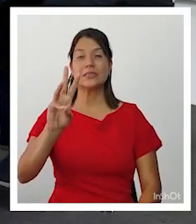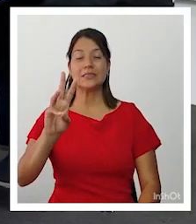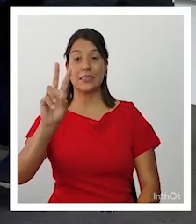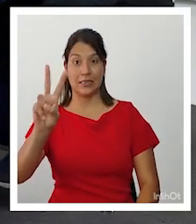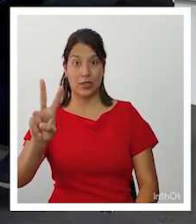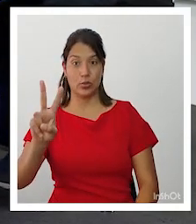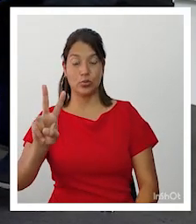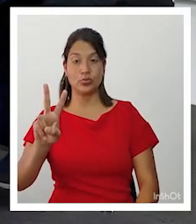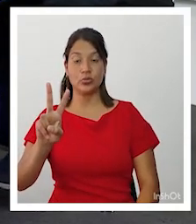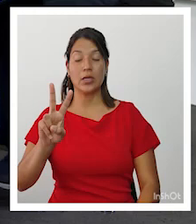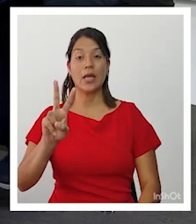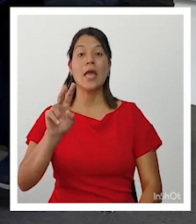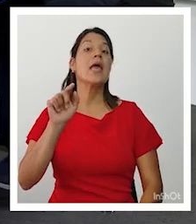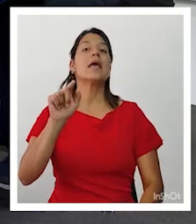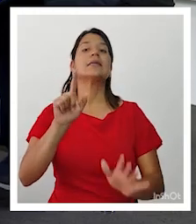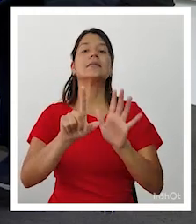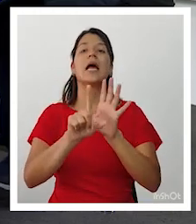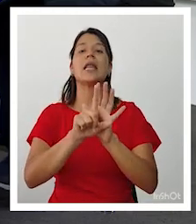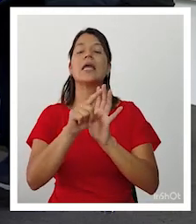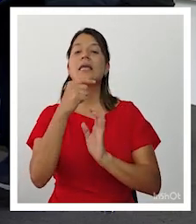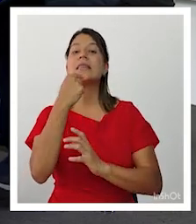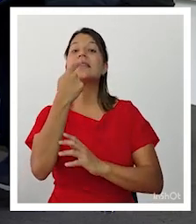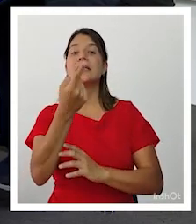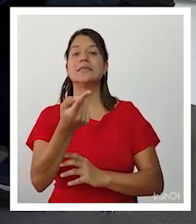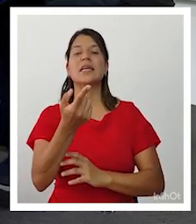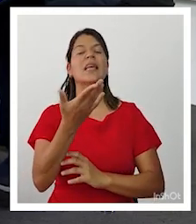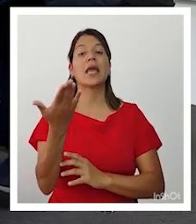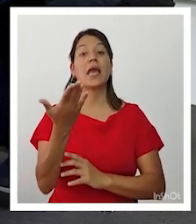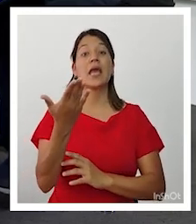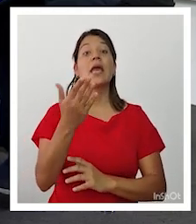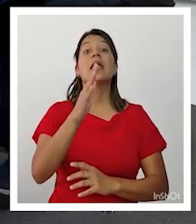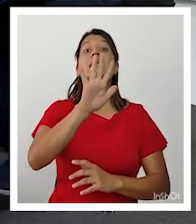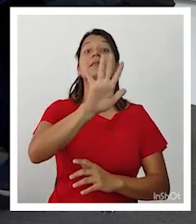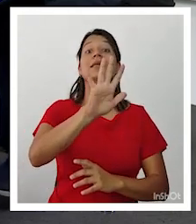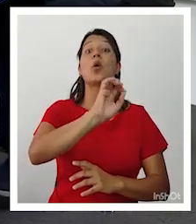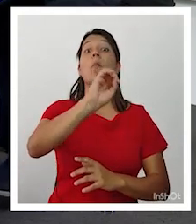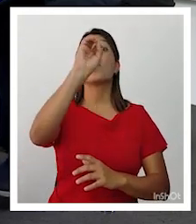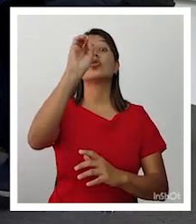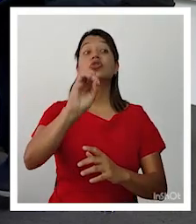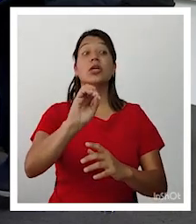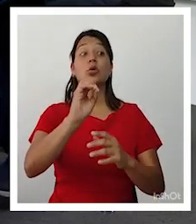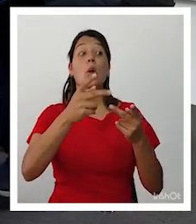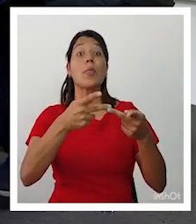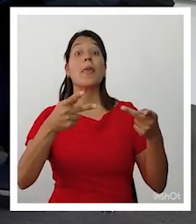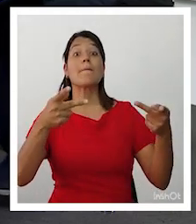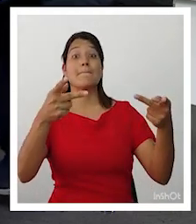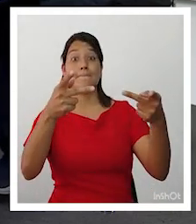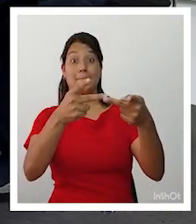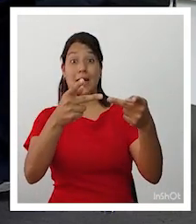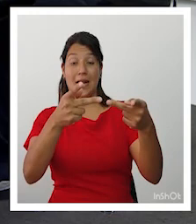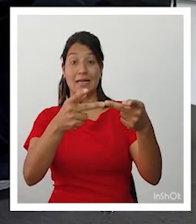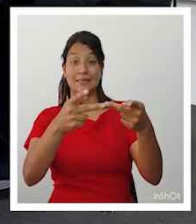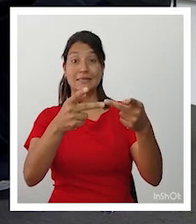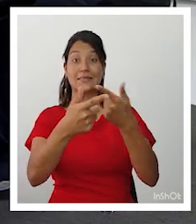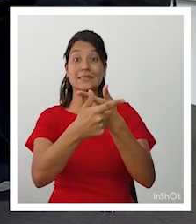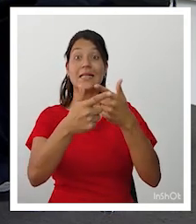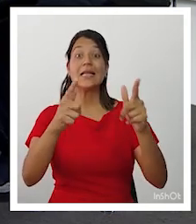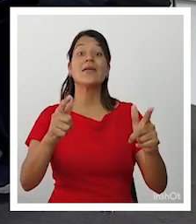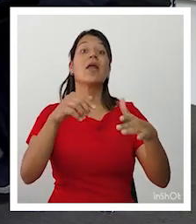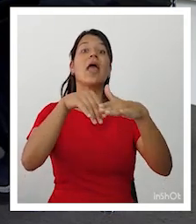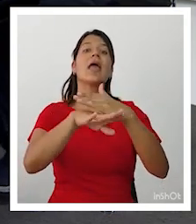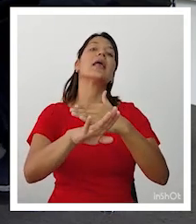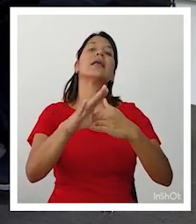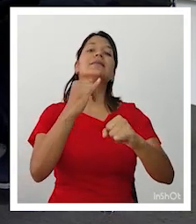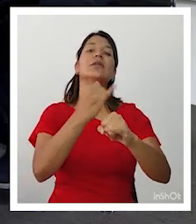8262, ¿verdad? Que es la que nos indica de que el 5% de las vacantes en lo que es en el sector público tienen que